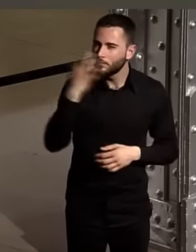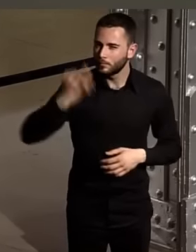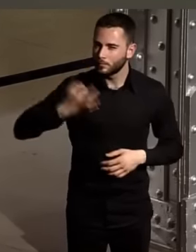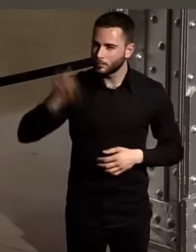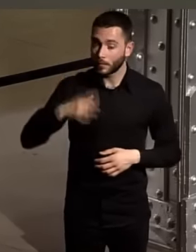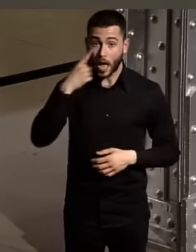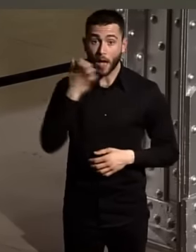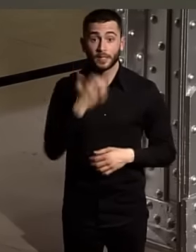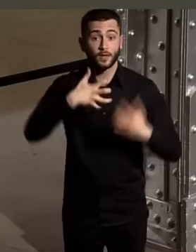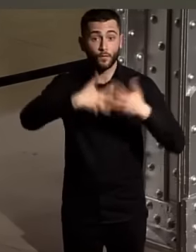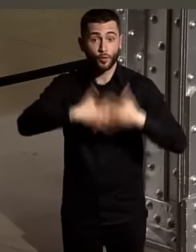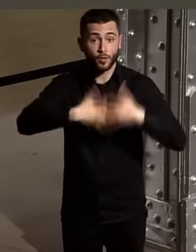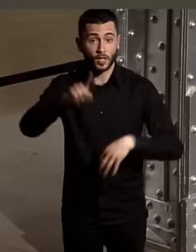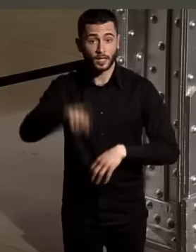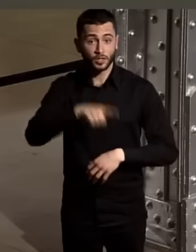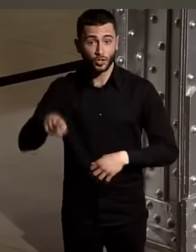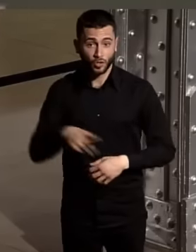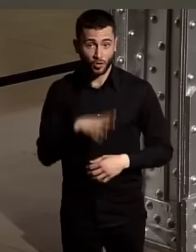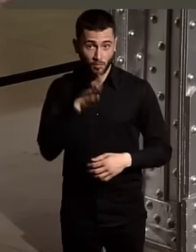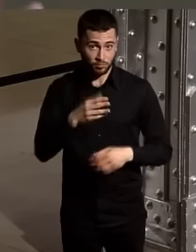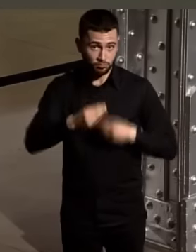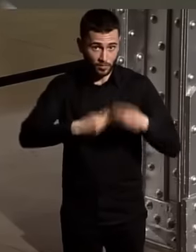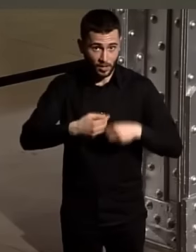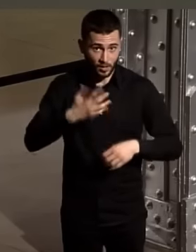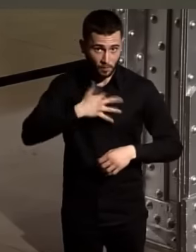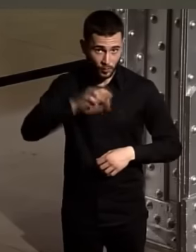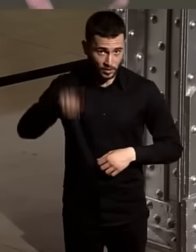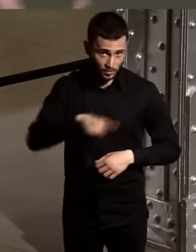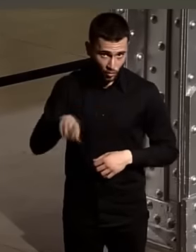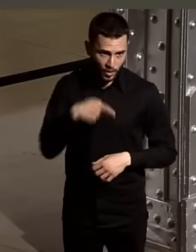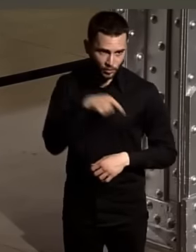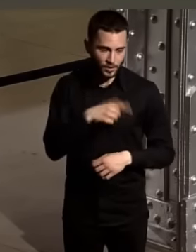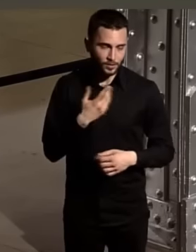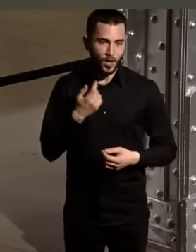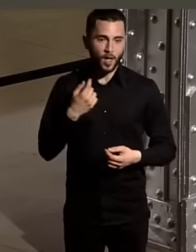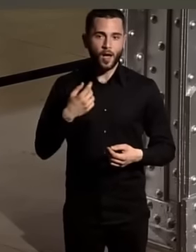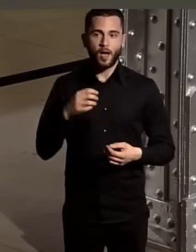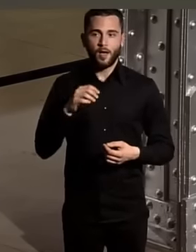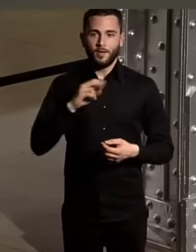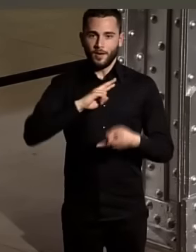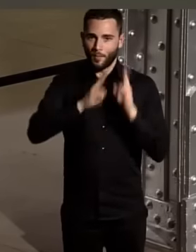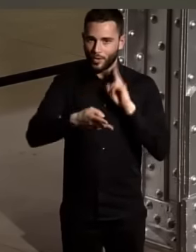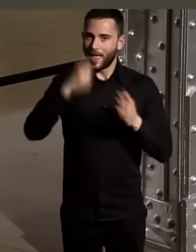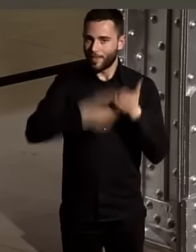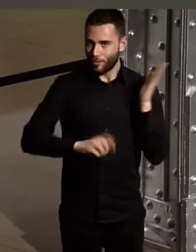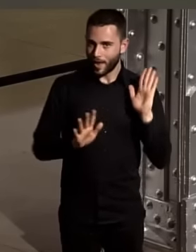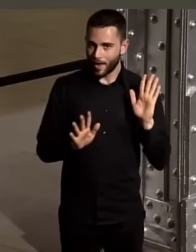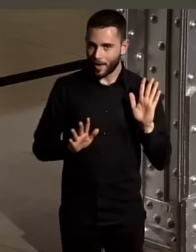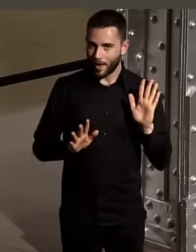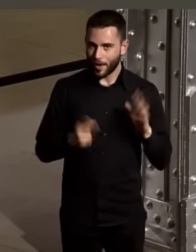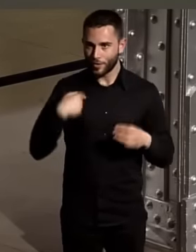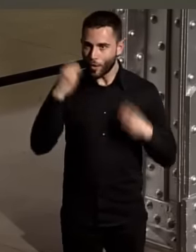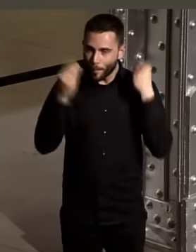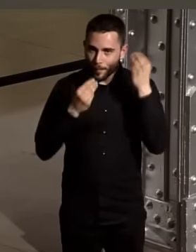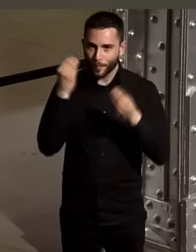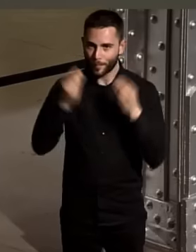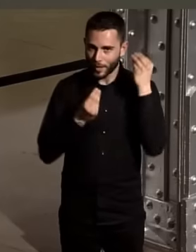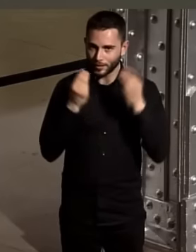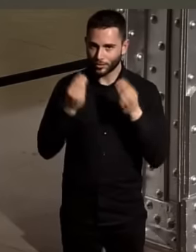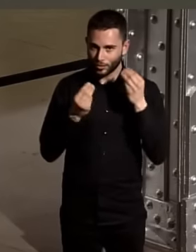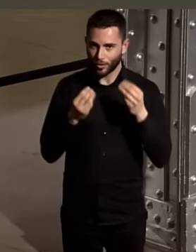o no y si la tienen que hacer Entonces esta es la respuesta más dura a a tu pregunta de decir yo creo que sí que